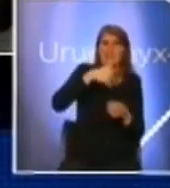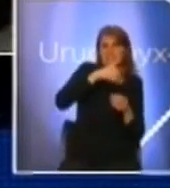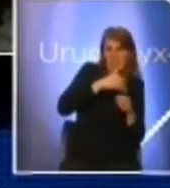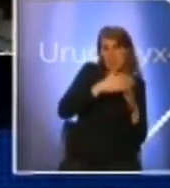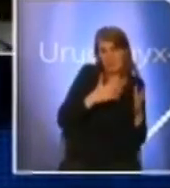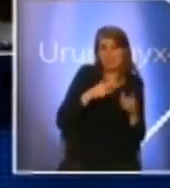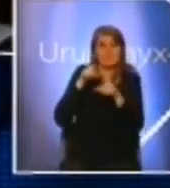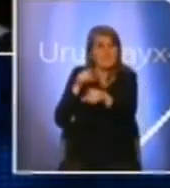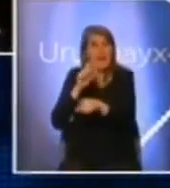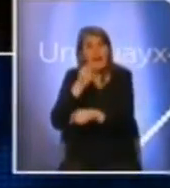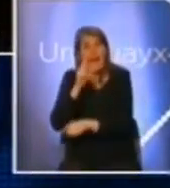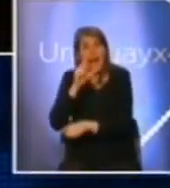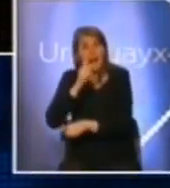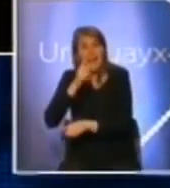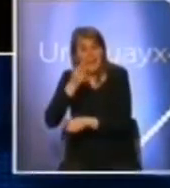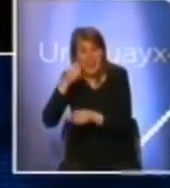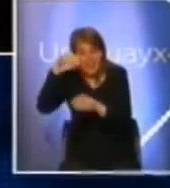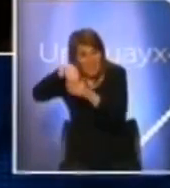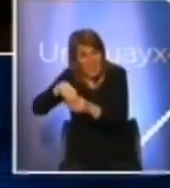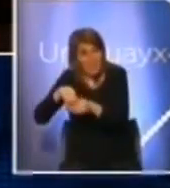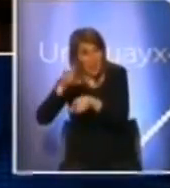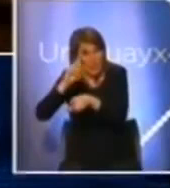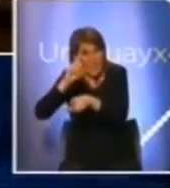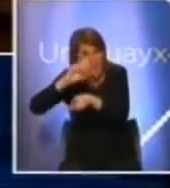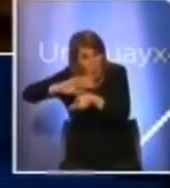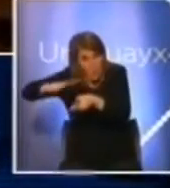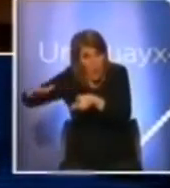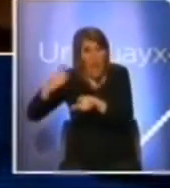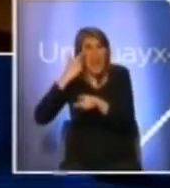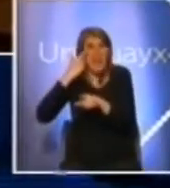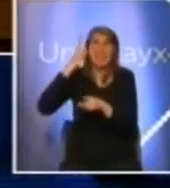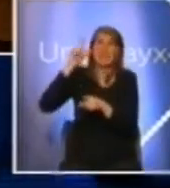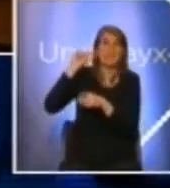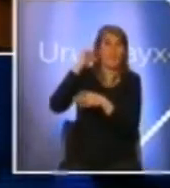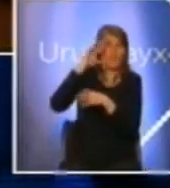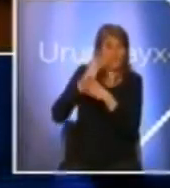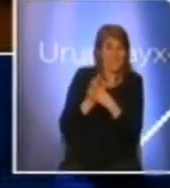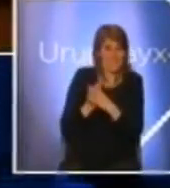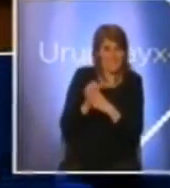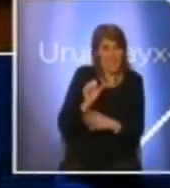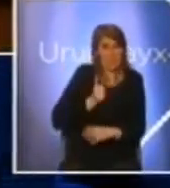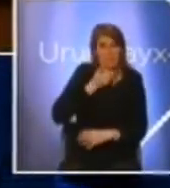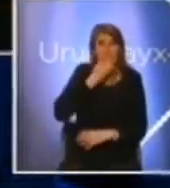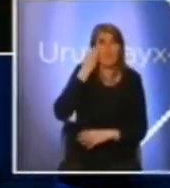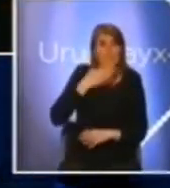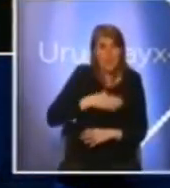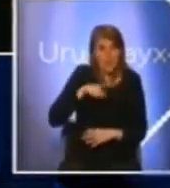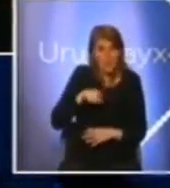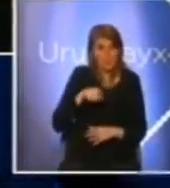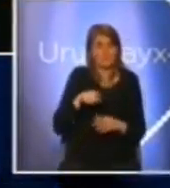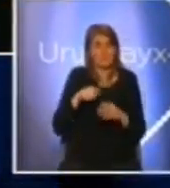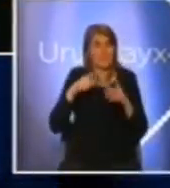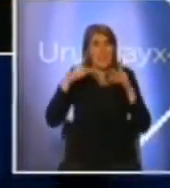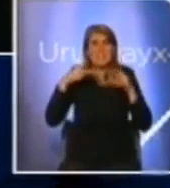la medida que uno puede de alguna manera domesticar la fotosíntesis o hacer una gestión mejor de la fotosíntesis, los límites no